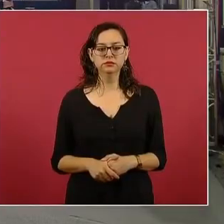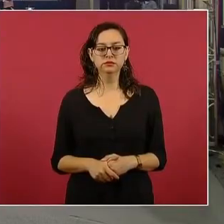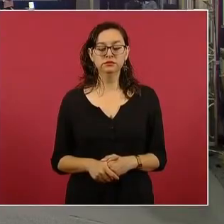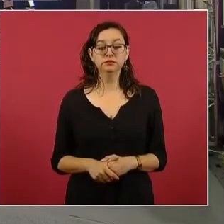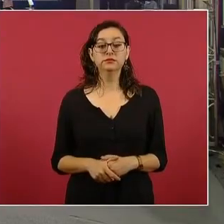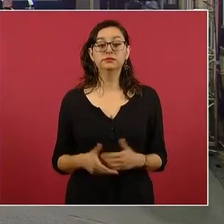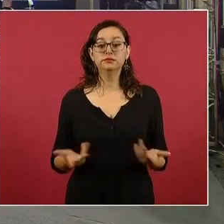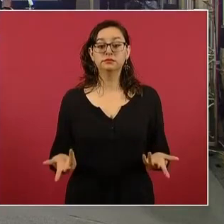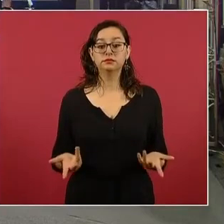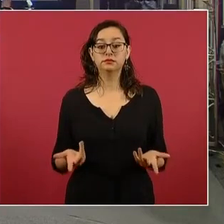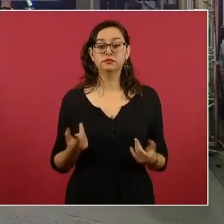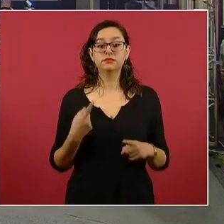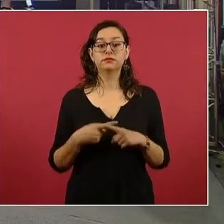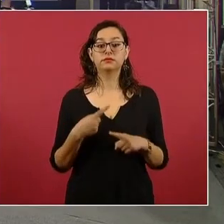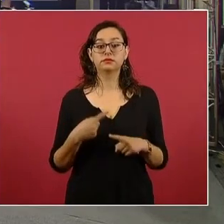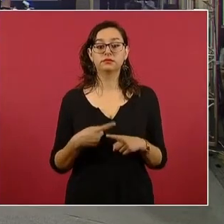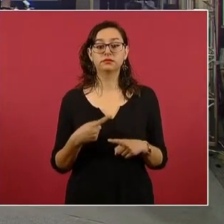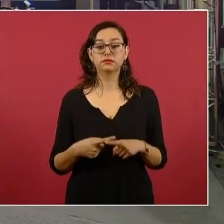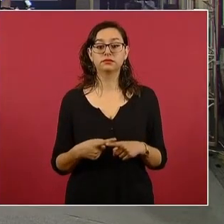¿A quién le corresponde?